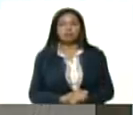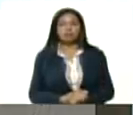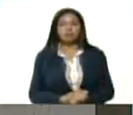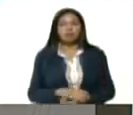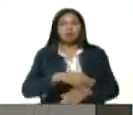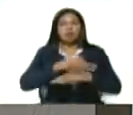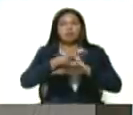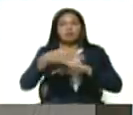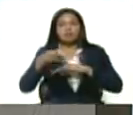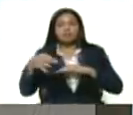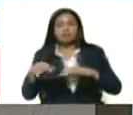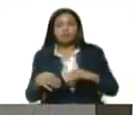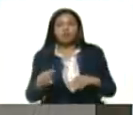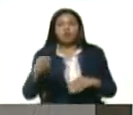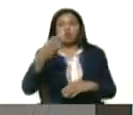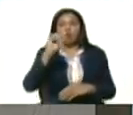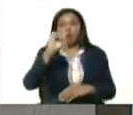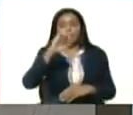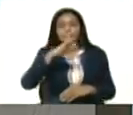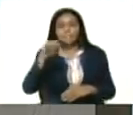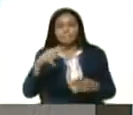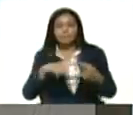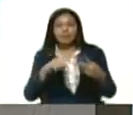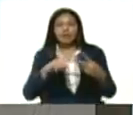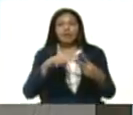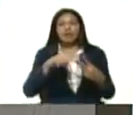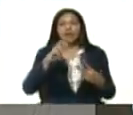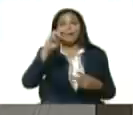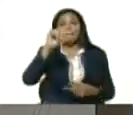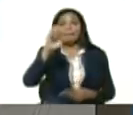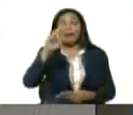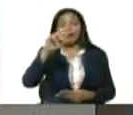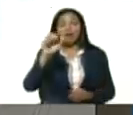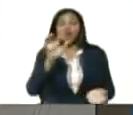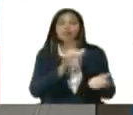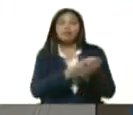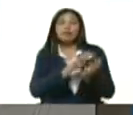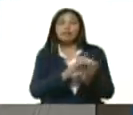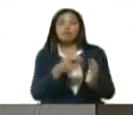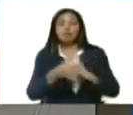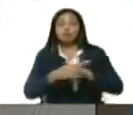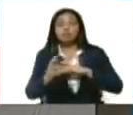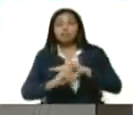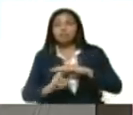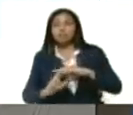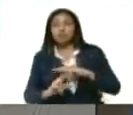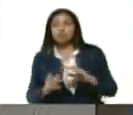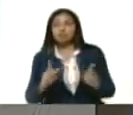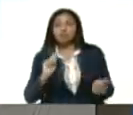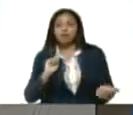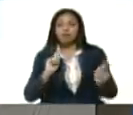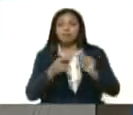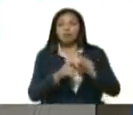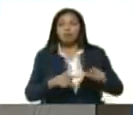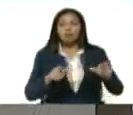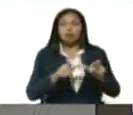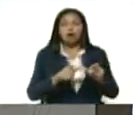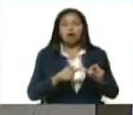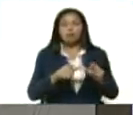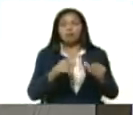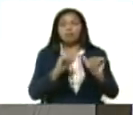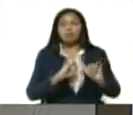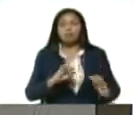municipios Gómez y Maneiro del Estado de Nueva Esparta, de manera que no vaya a haber migraciones ni internas ni fuera de la